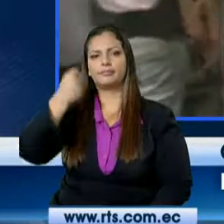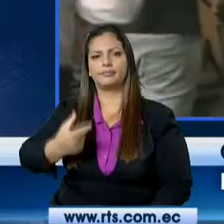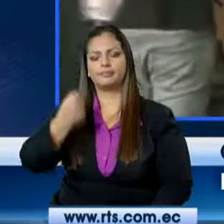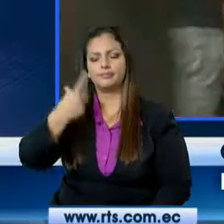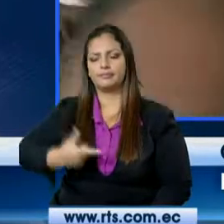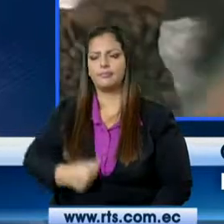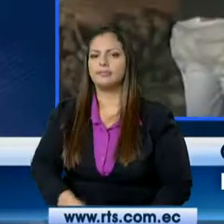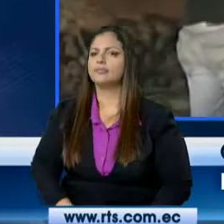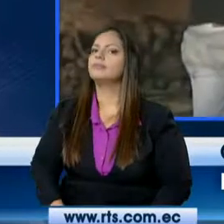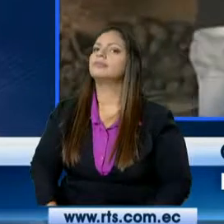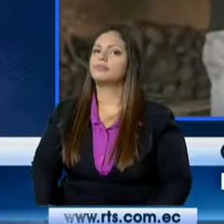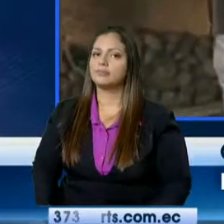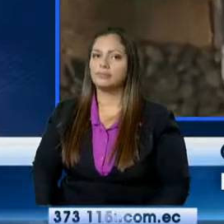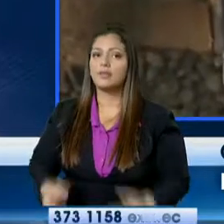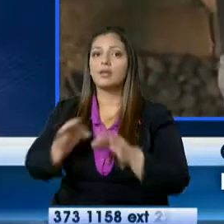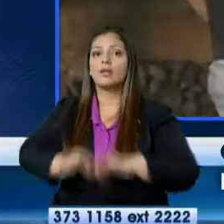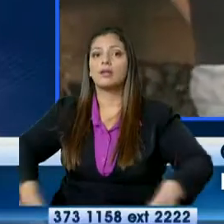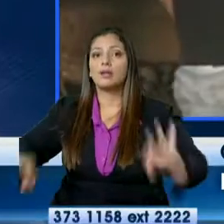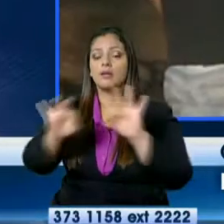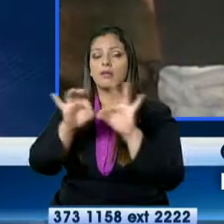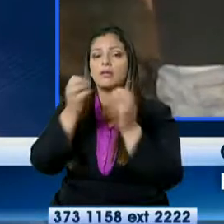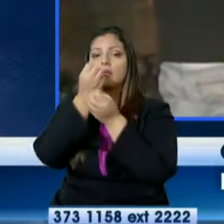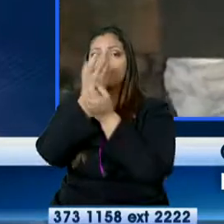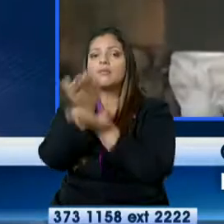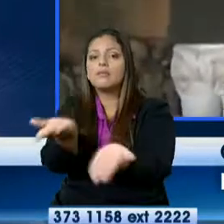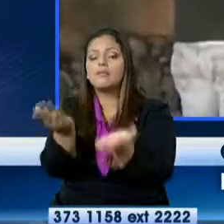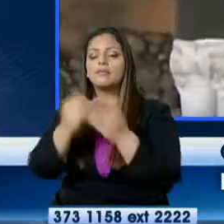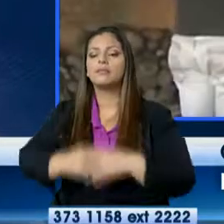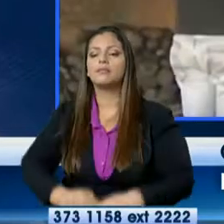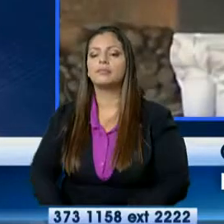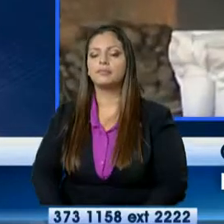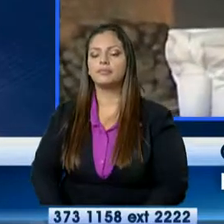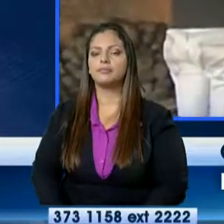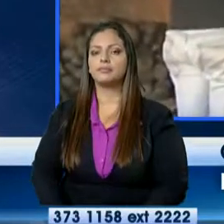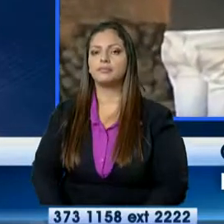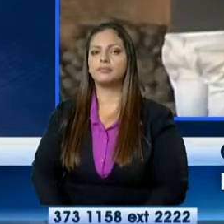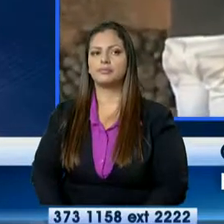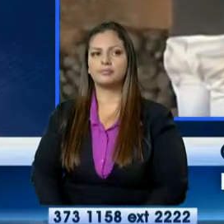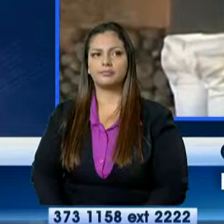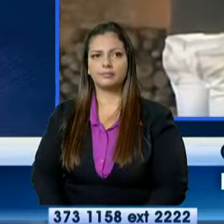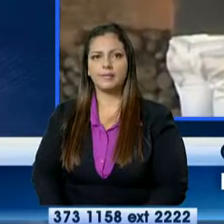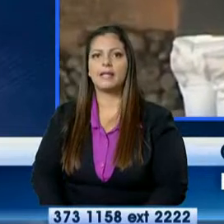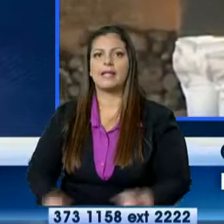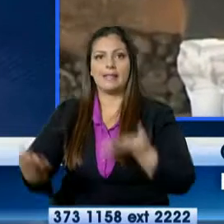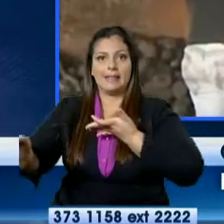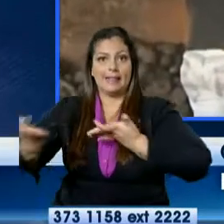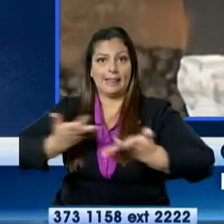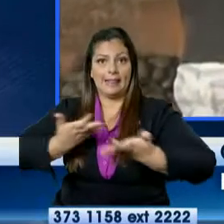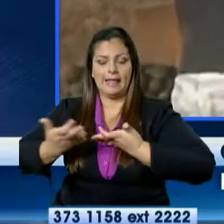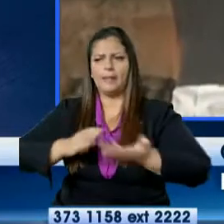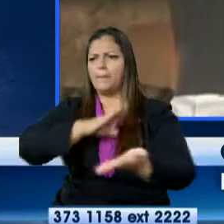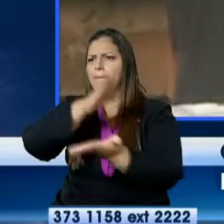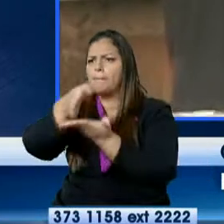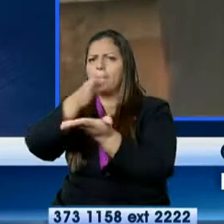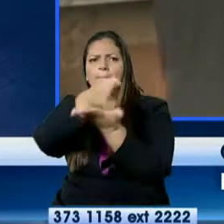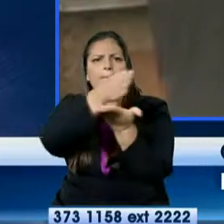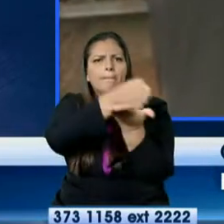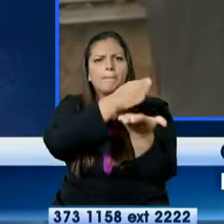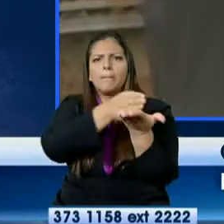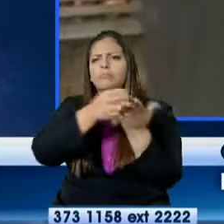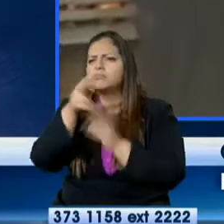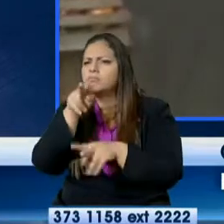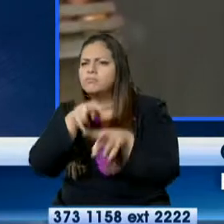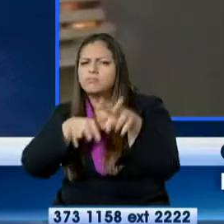importante que se vea conocimiento lo siguiente estamos visitando las tiendas y en esta visita a las